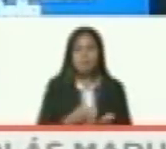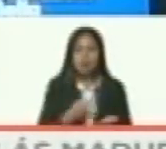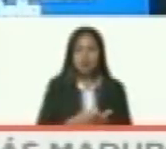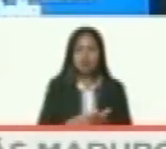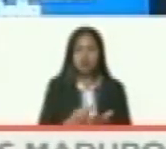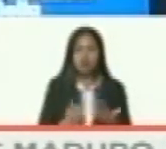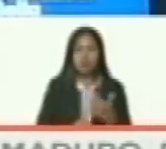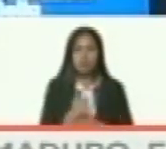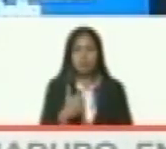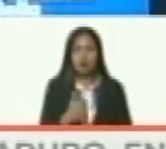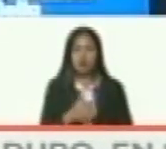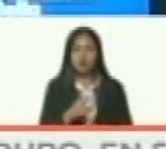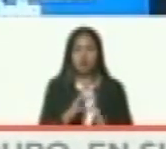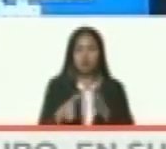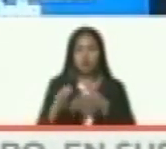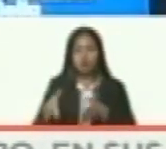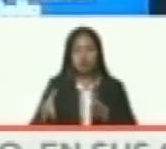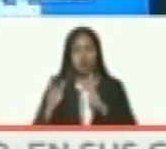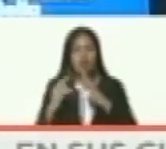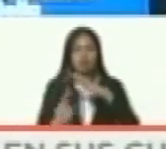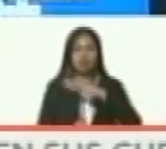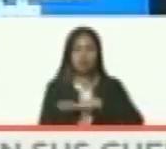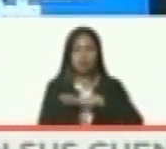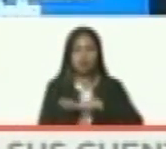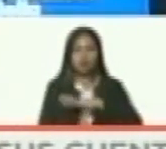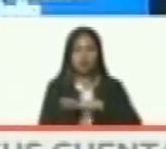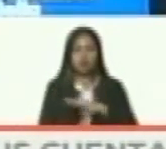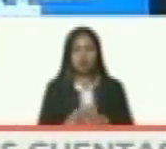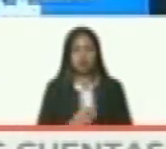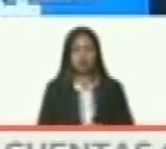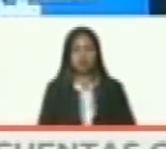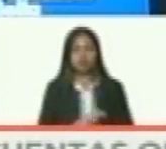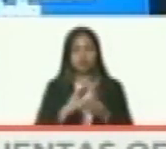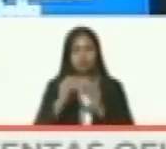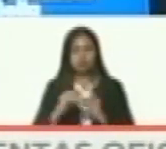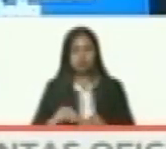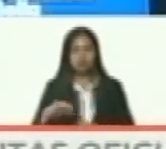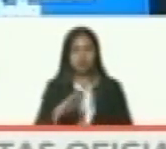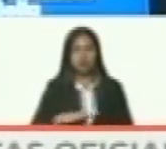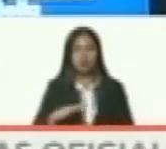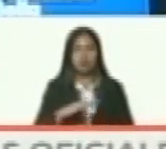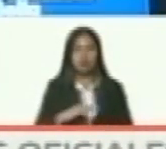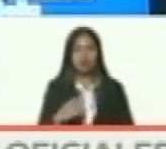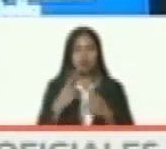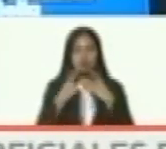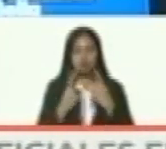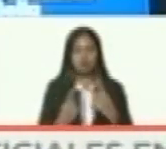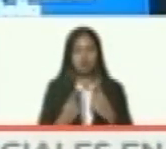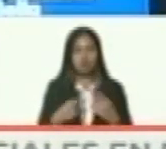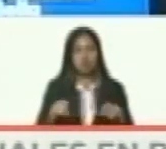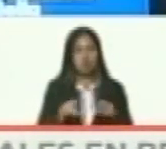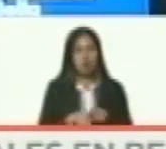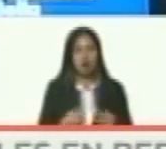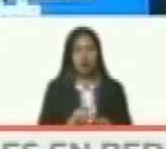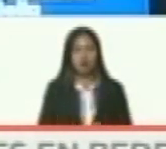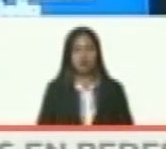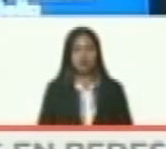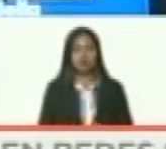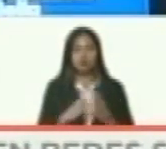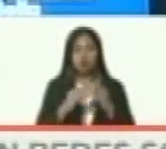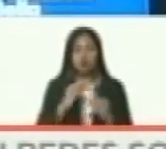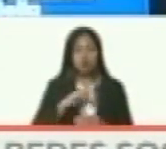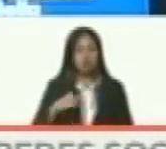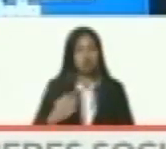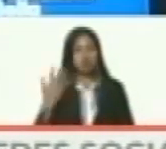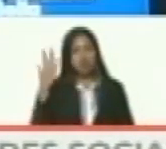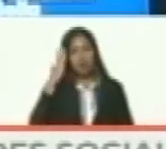para construir terminales como este, para arreglar plazas, para vialidad, bueno, para todo lo que hacemos, fíjense